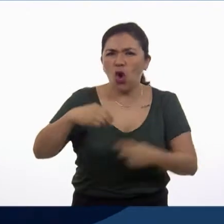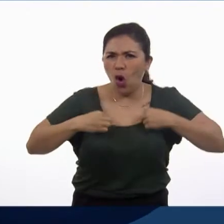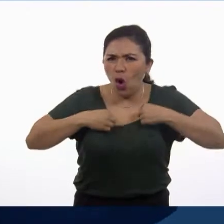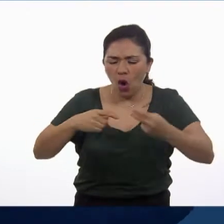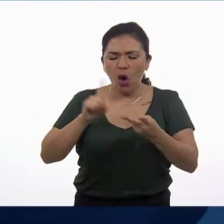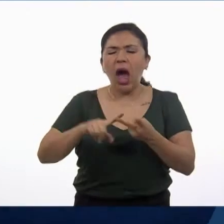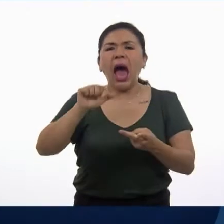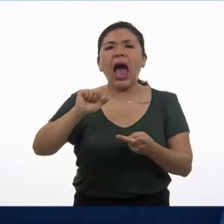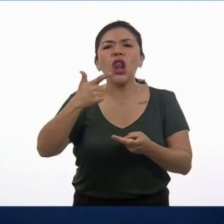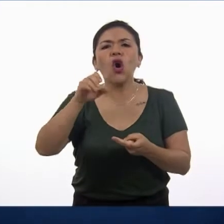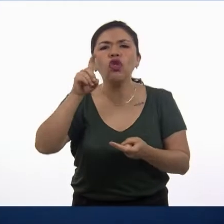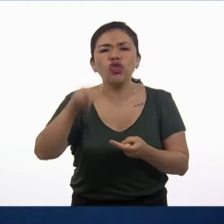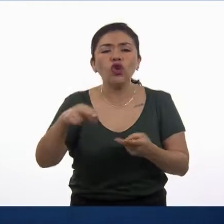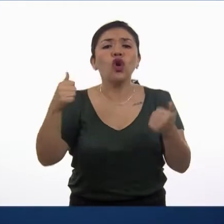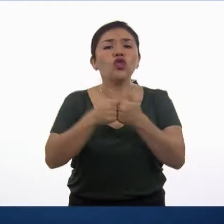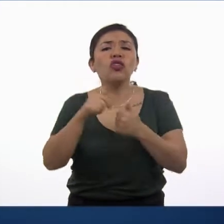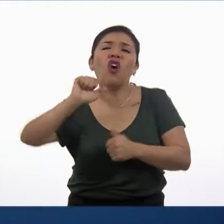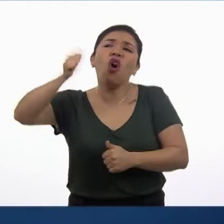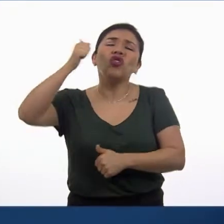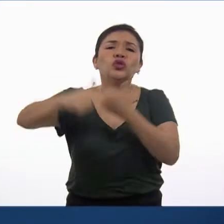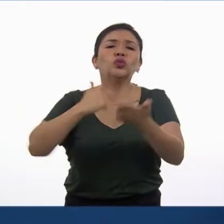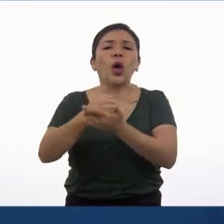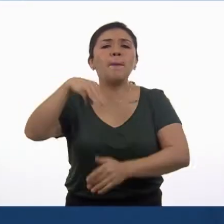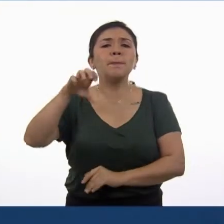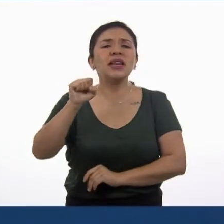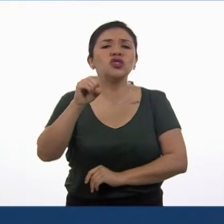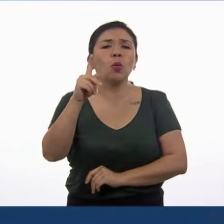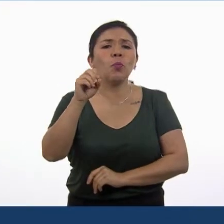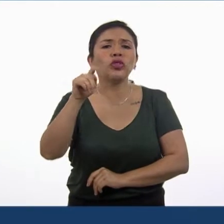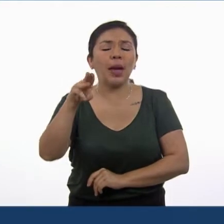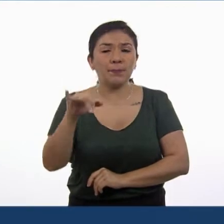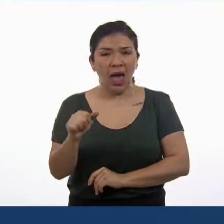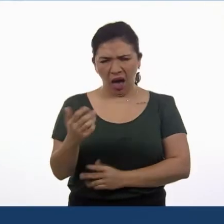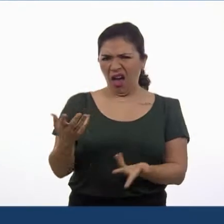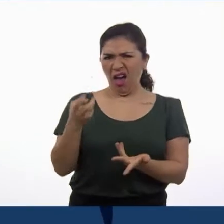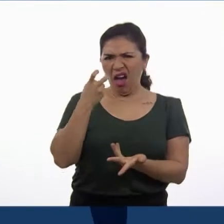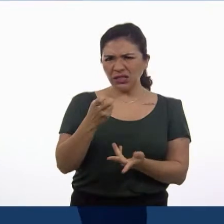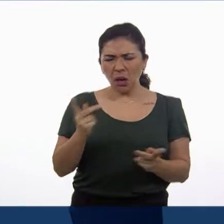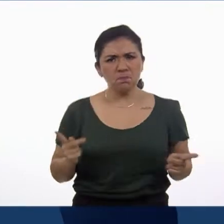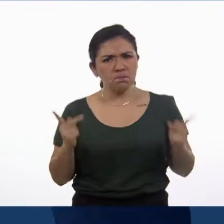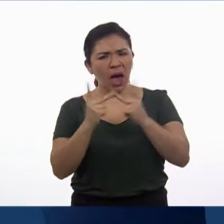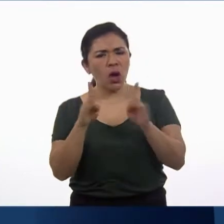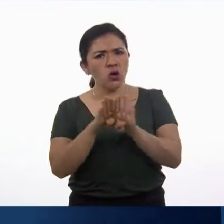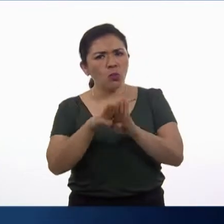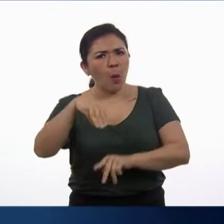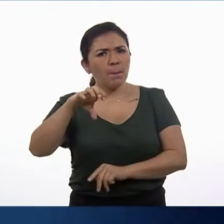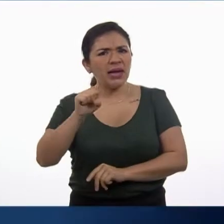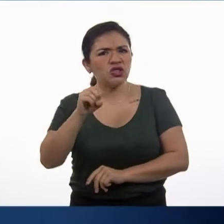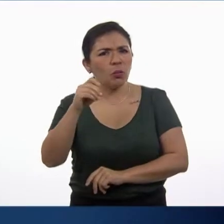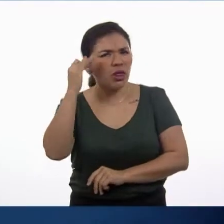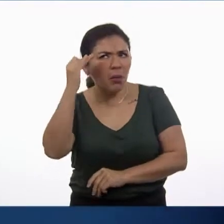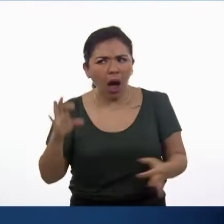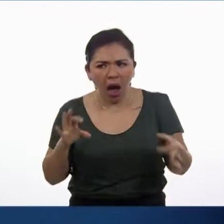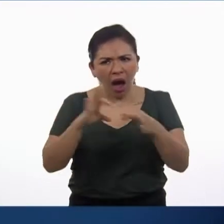con civilizaciones mesopotámicas. Entonces, ¿esta civilización coincidió con la mesopotámica por algún